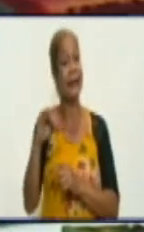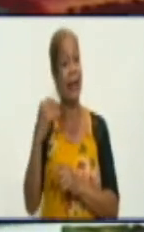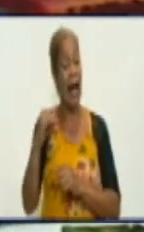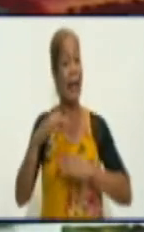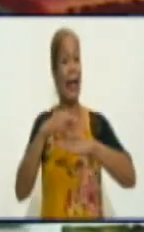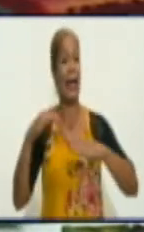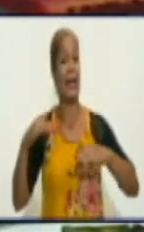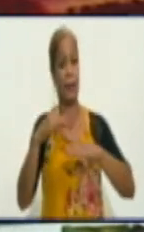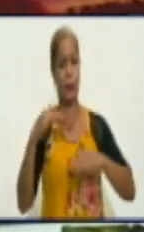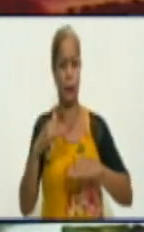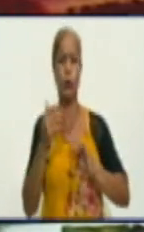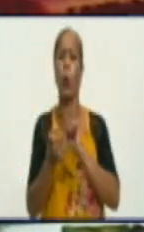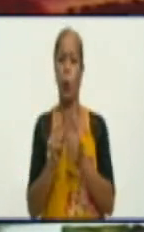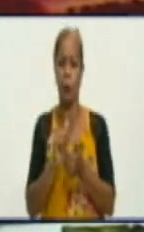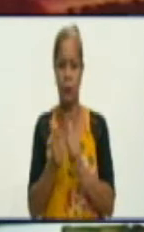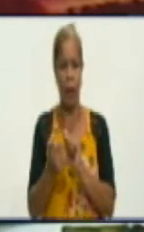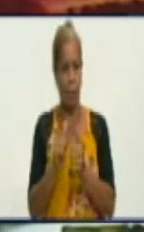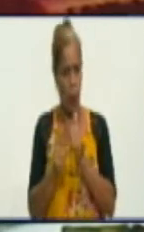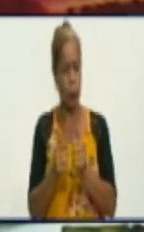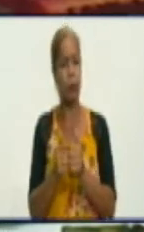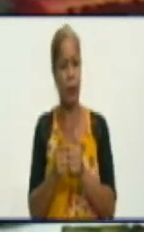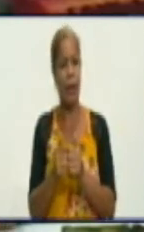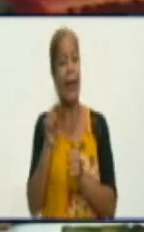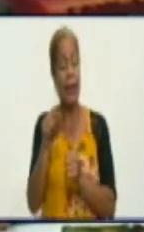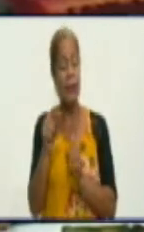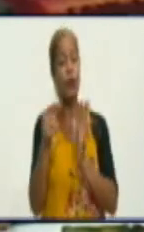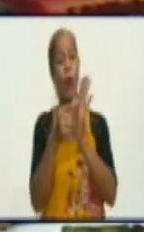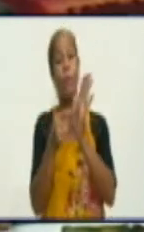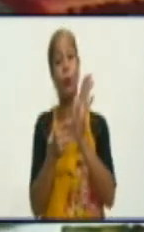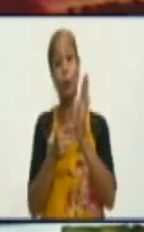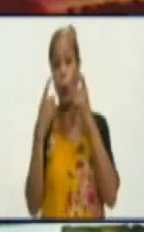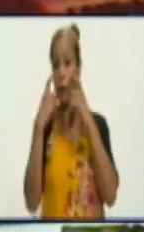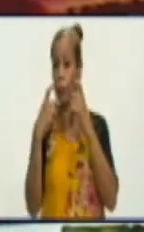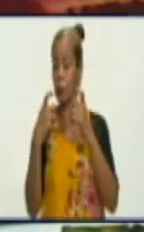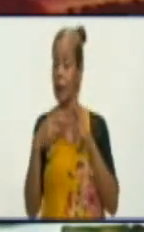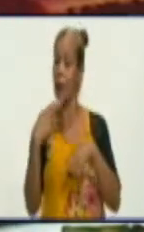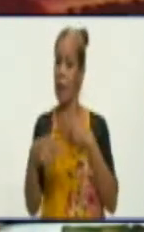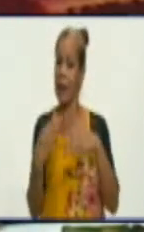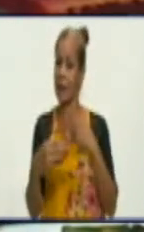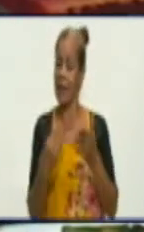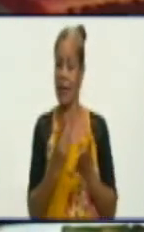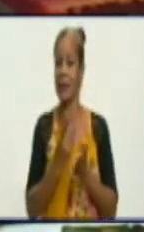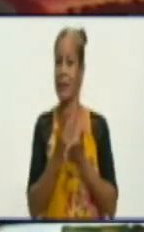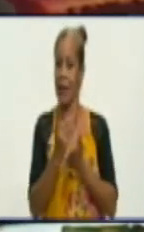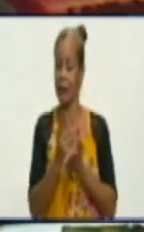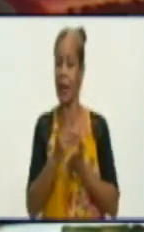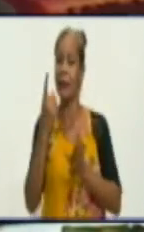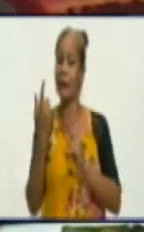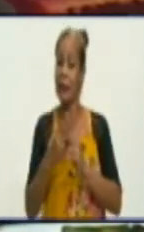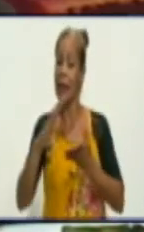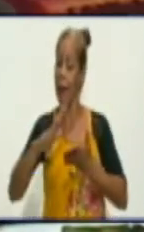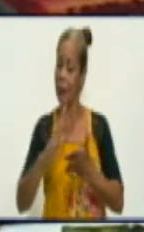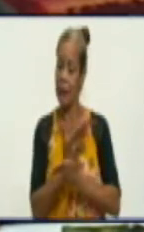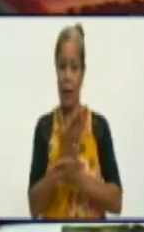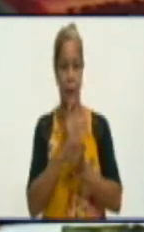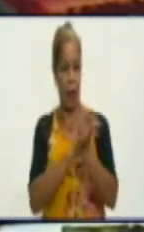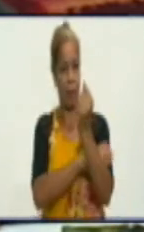ejercicios, deporte, evitar el sedentarismo. Son algunas acciones que usted puede hacer en casa para evitar la